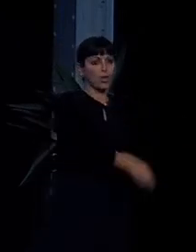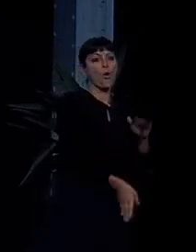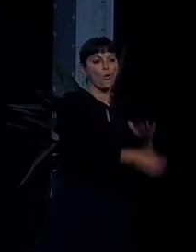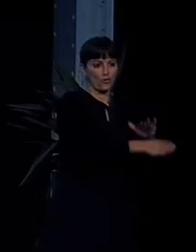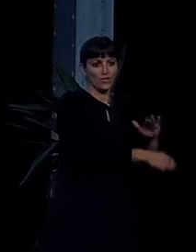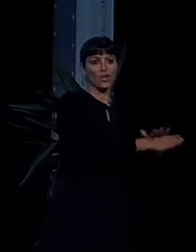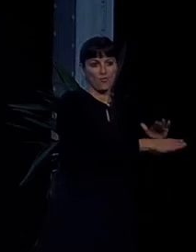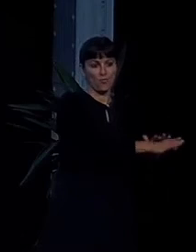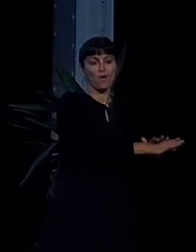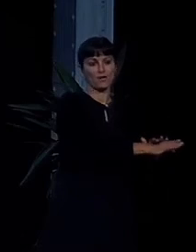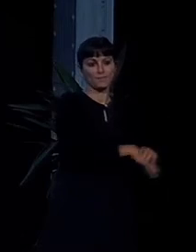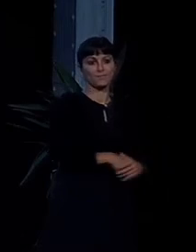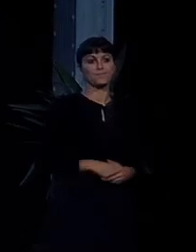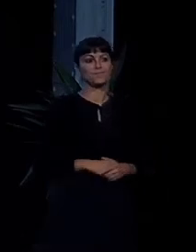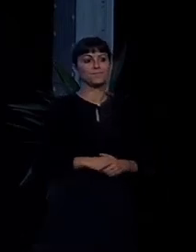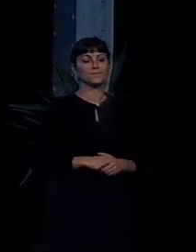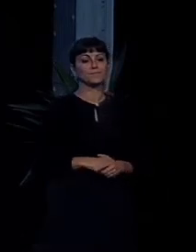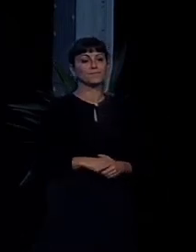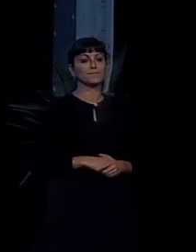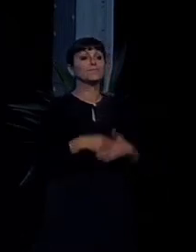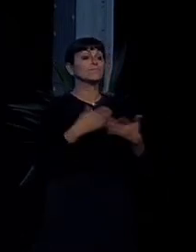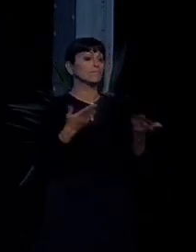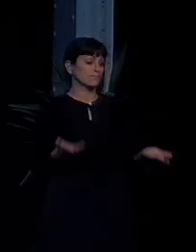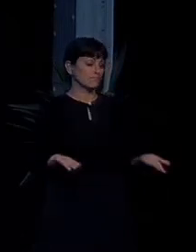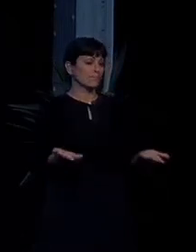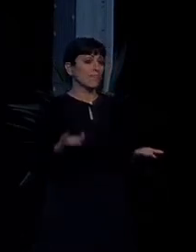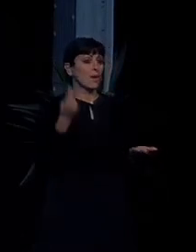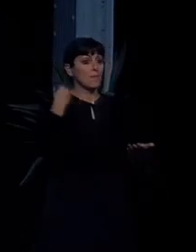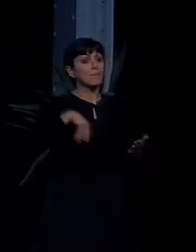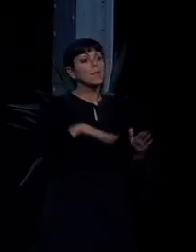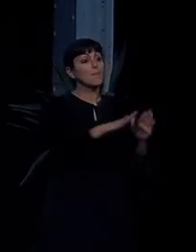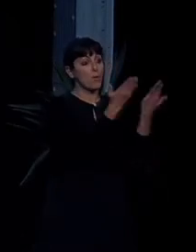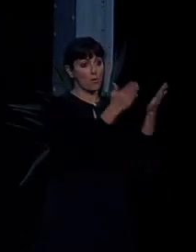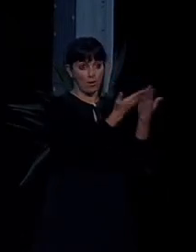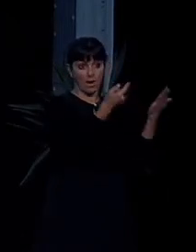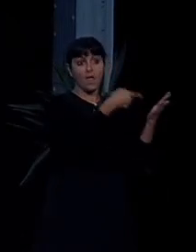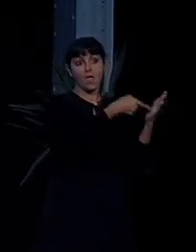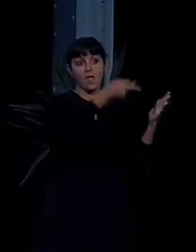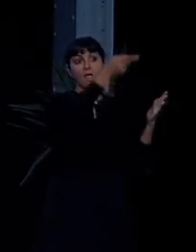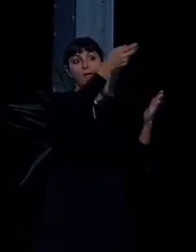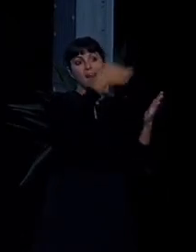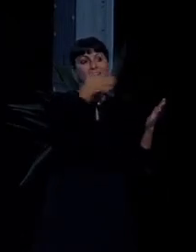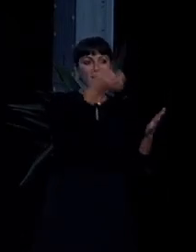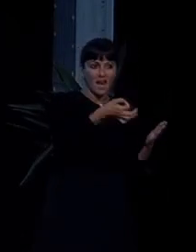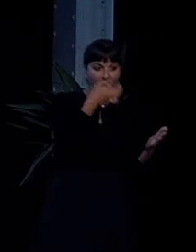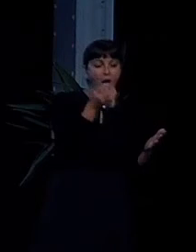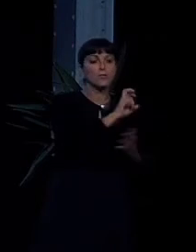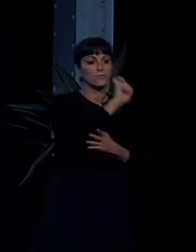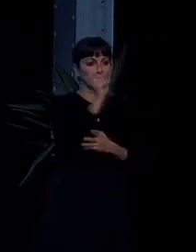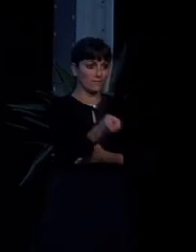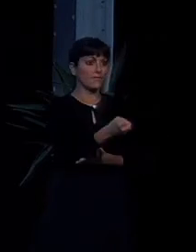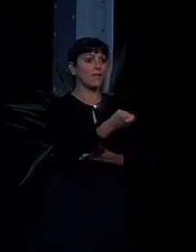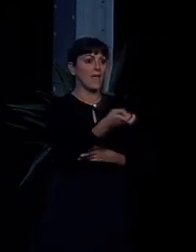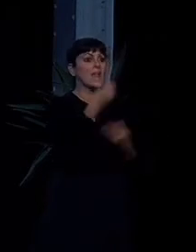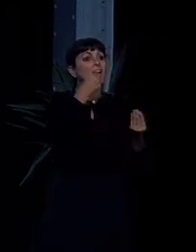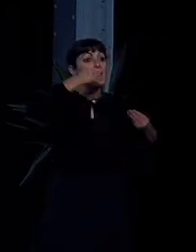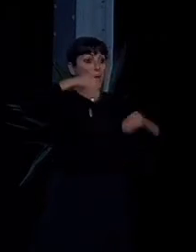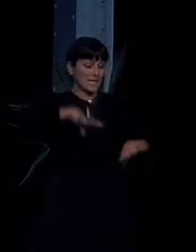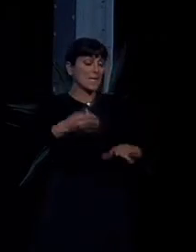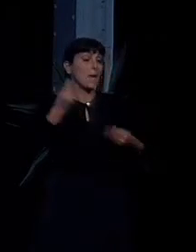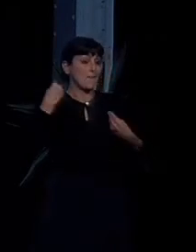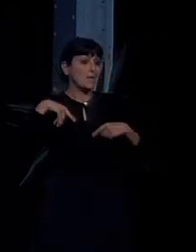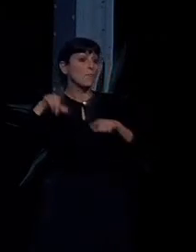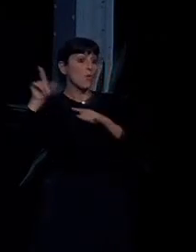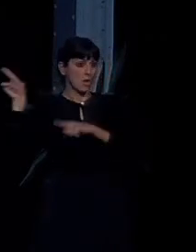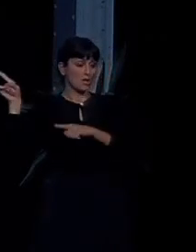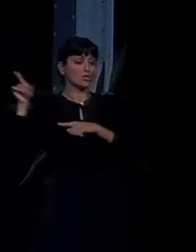el sistema de representación y los relatos sobre las narrativas sobre el peligro sexual que contienen los sistemas de representación son un